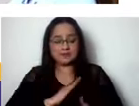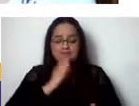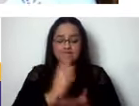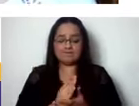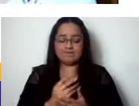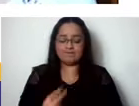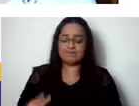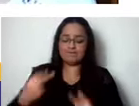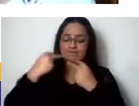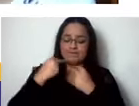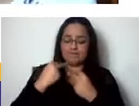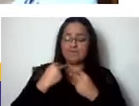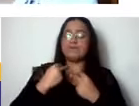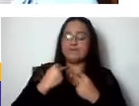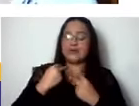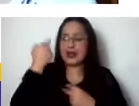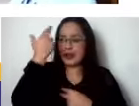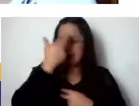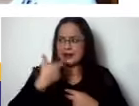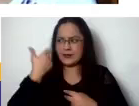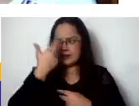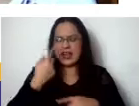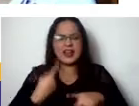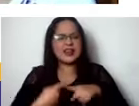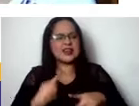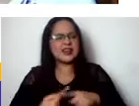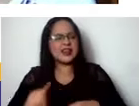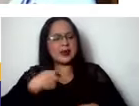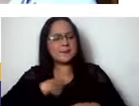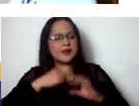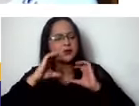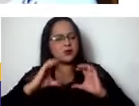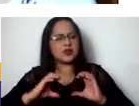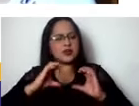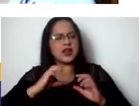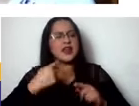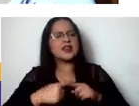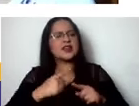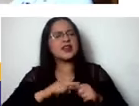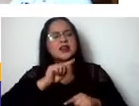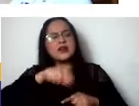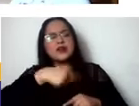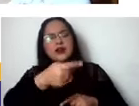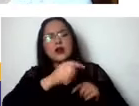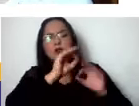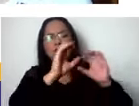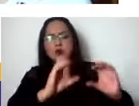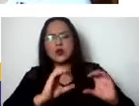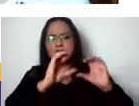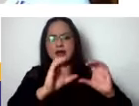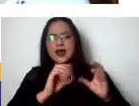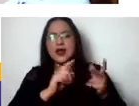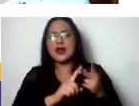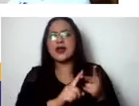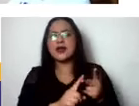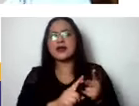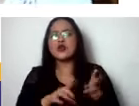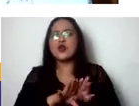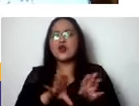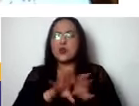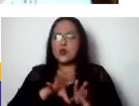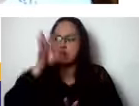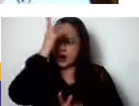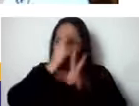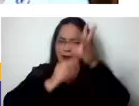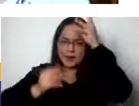reconocer quién los cuida, a quiénes están cuidando, qué necesitan para aprender de todas estas mujeres,